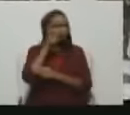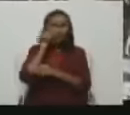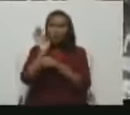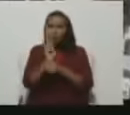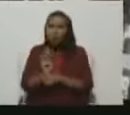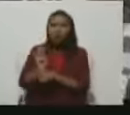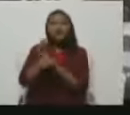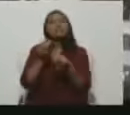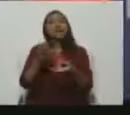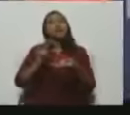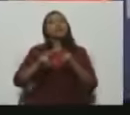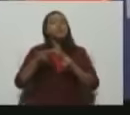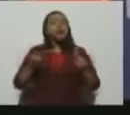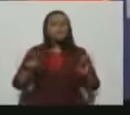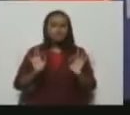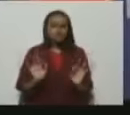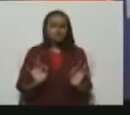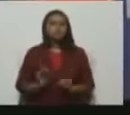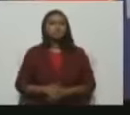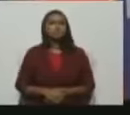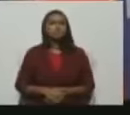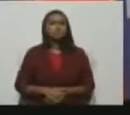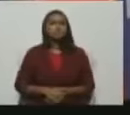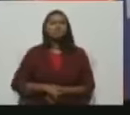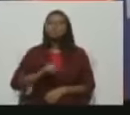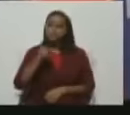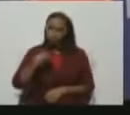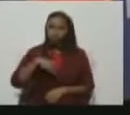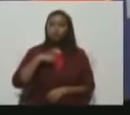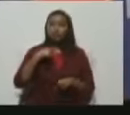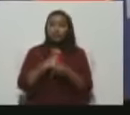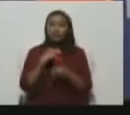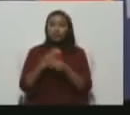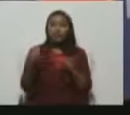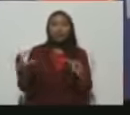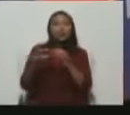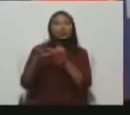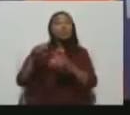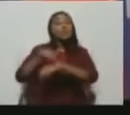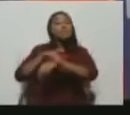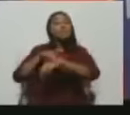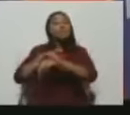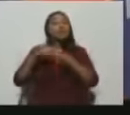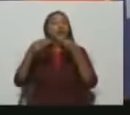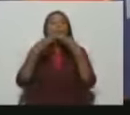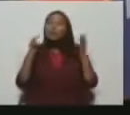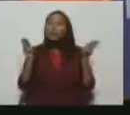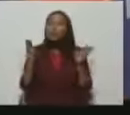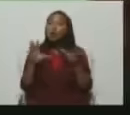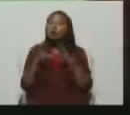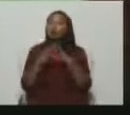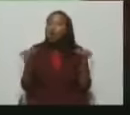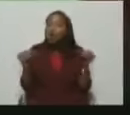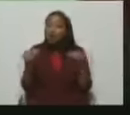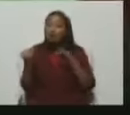propias universidades. De manera pues que, bueno, estaremos trabajando de la mano con el Ministerio Público, todos los órganos